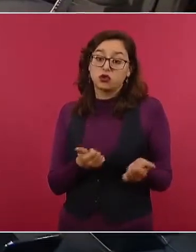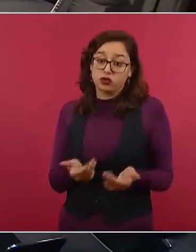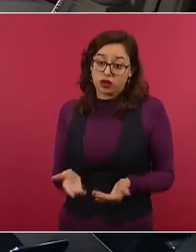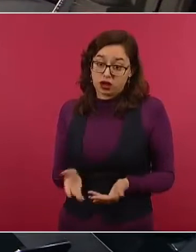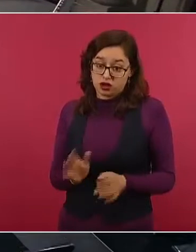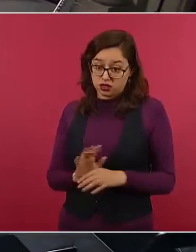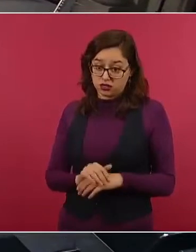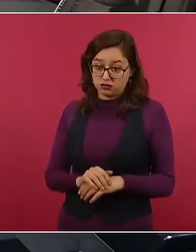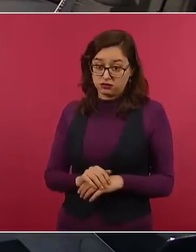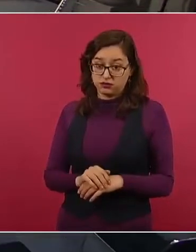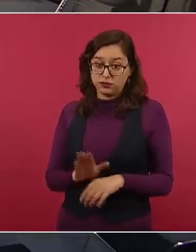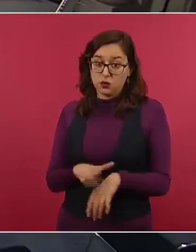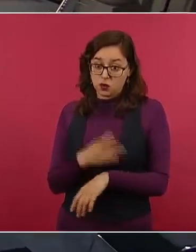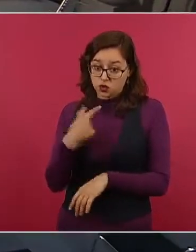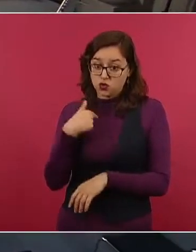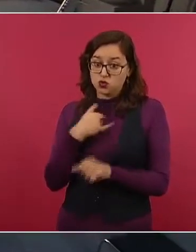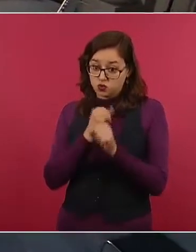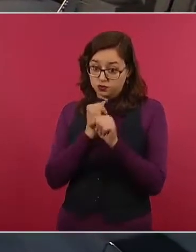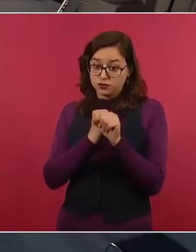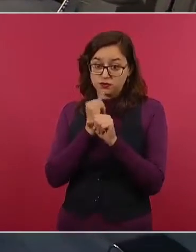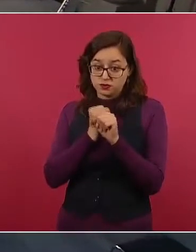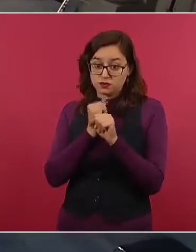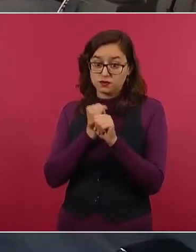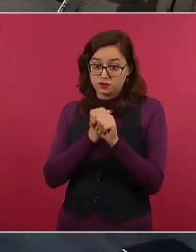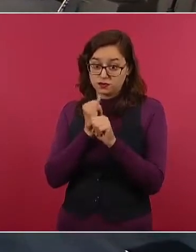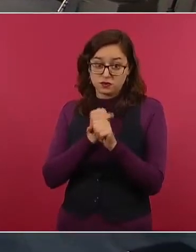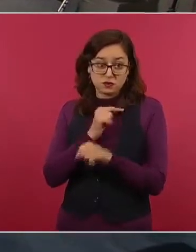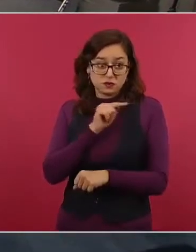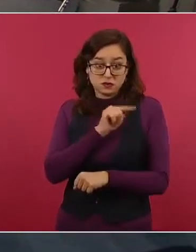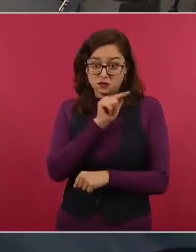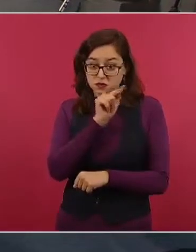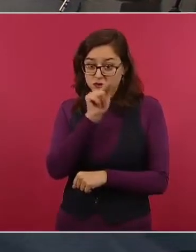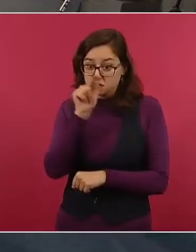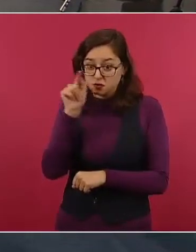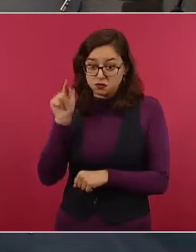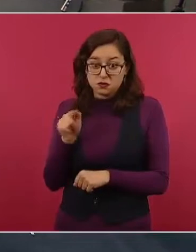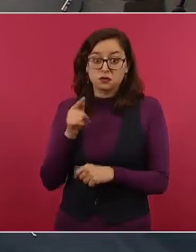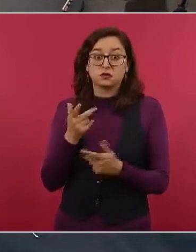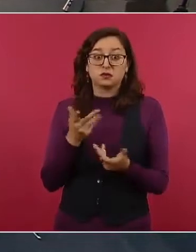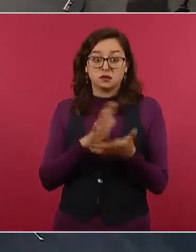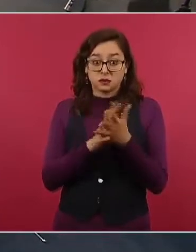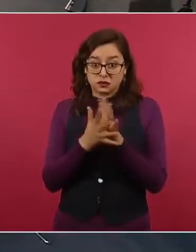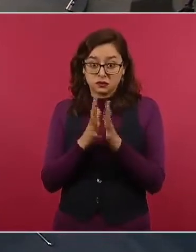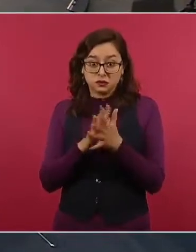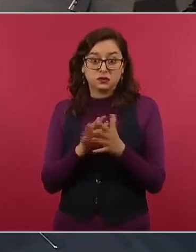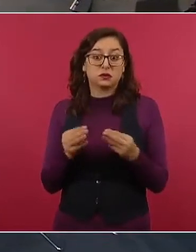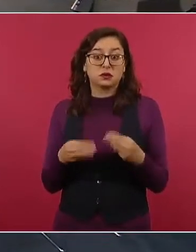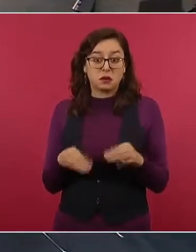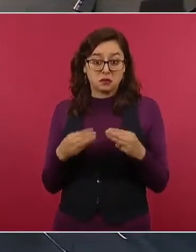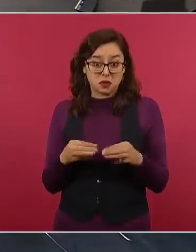hice un reportaje, busqué información y me fui a todas las tortillerías y a las tortillerías de los mercados